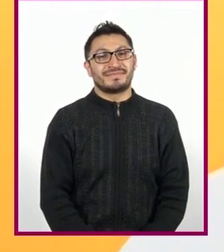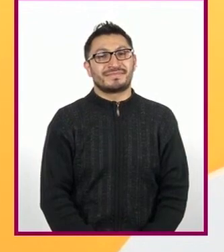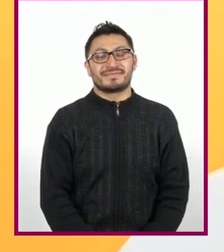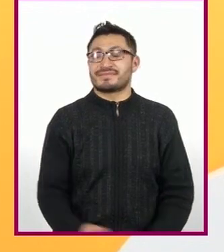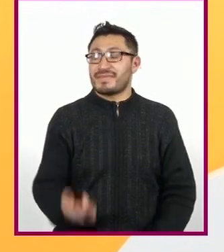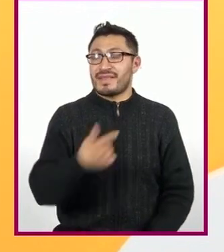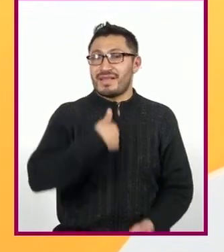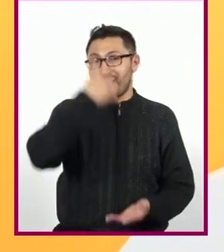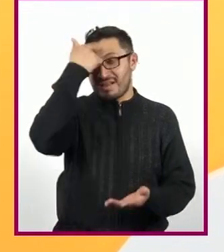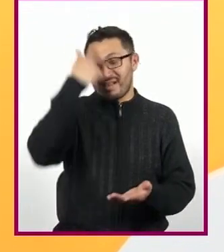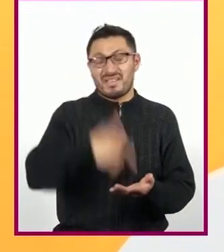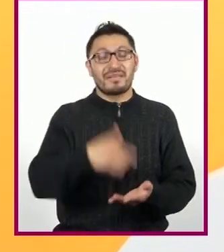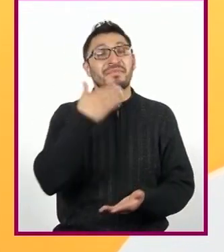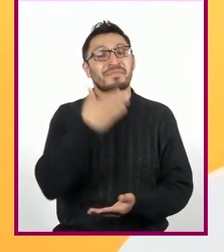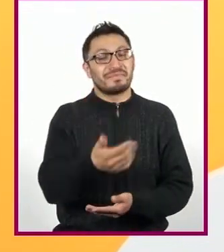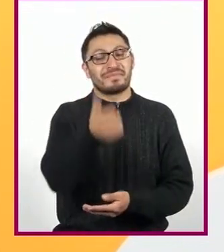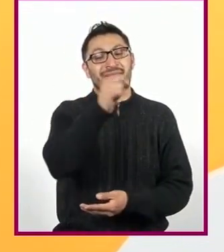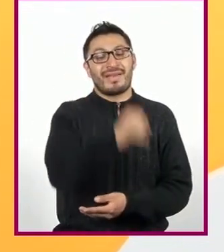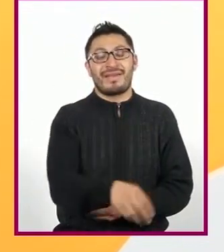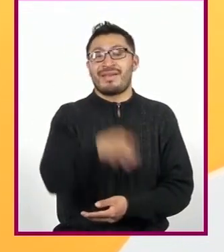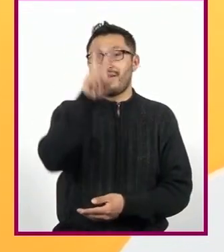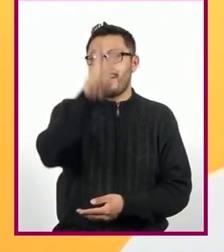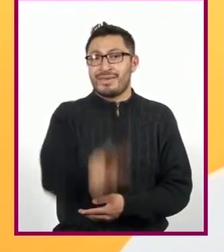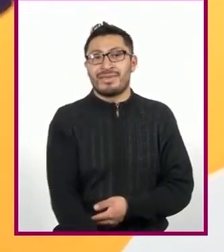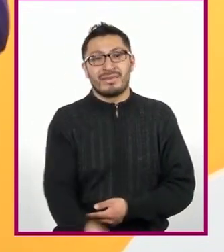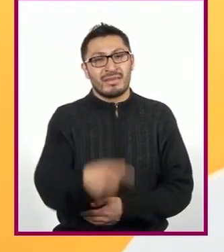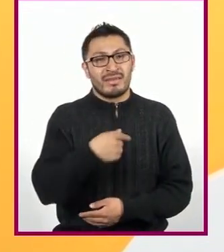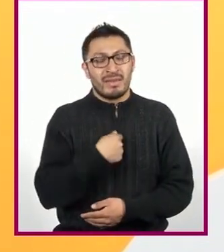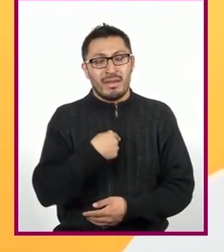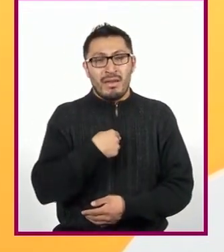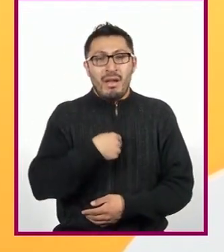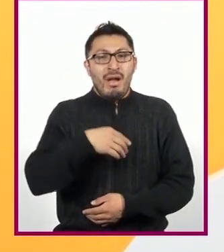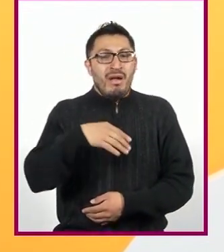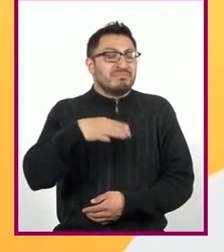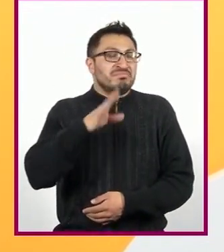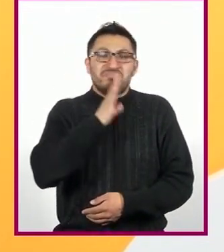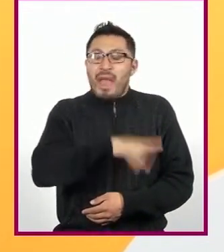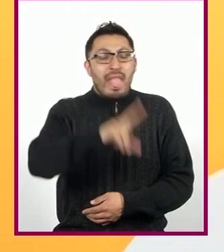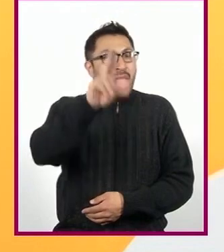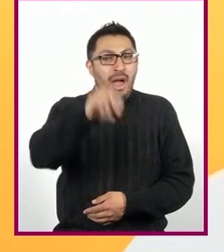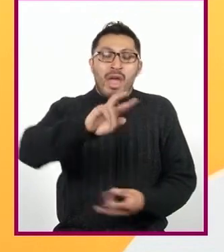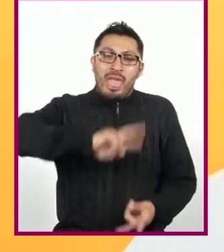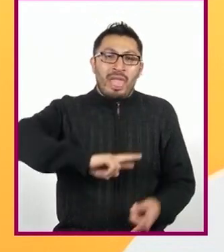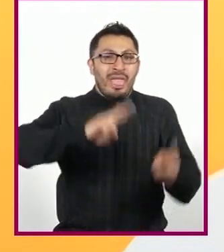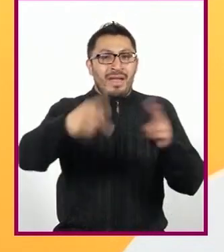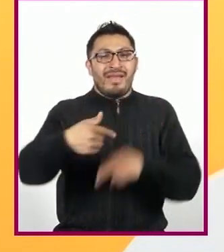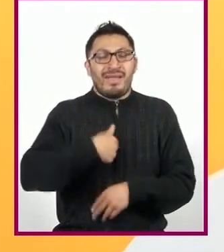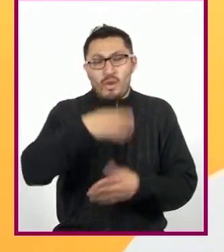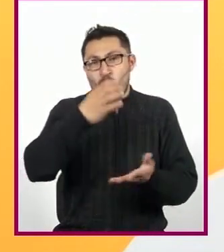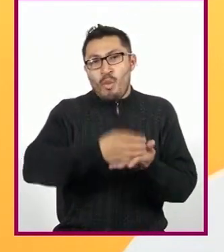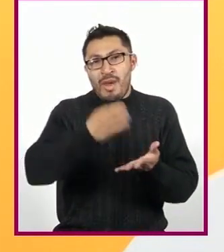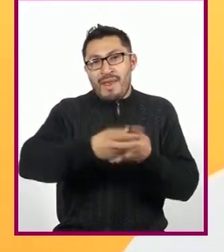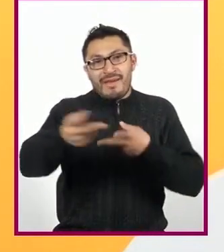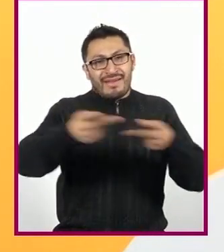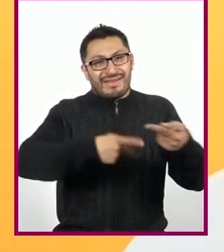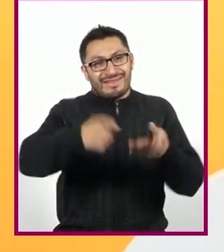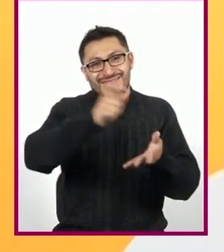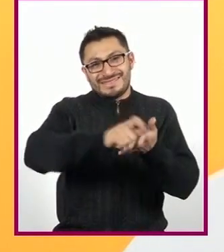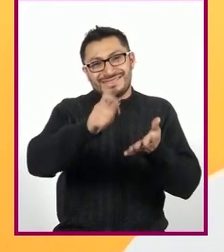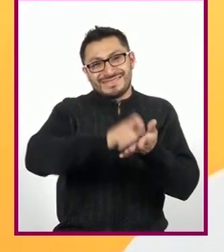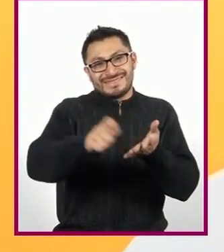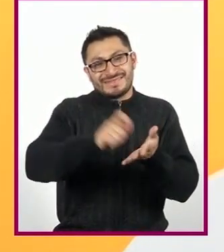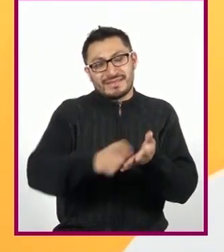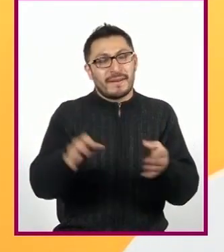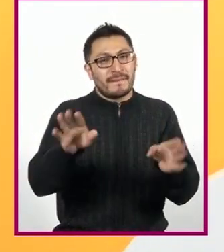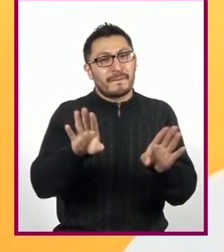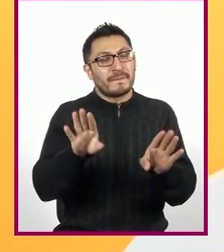Pues me parece muy bien que así sea, María José. Yo no tengo inconveniente, al contrario, sacaré mi cuaderno y tomaré notas al respecto.